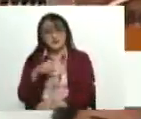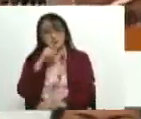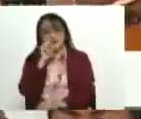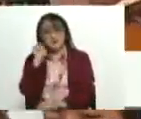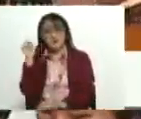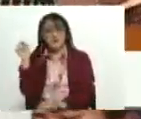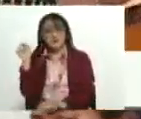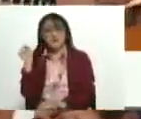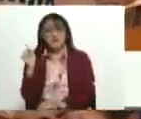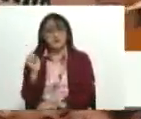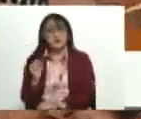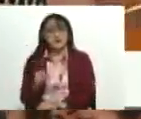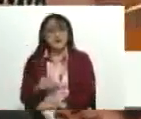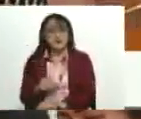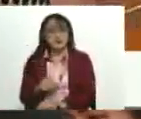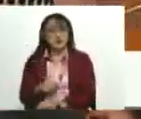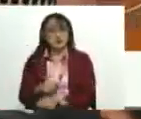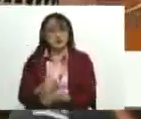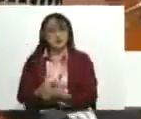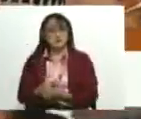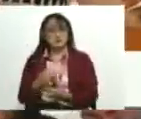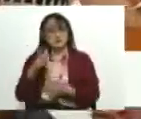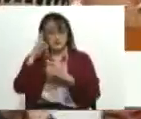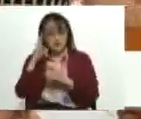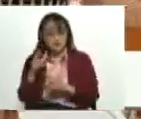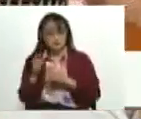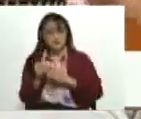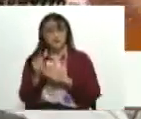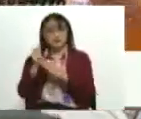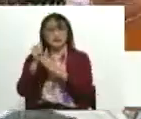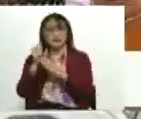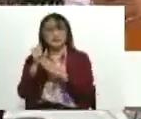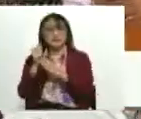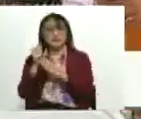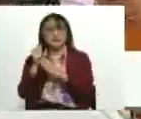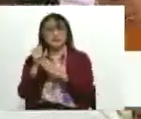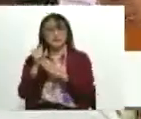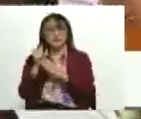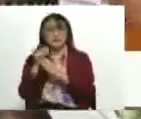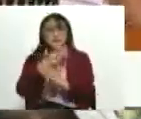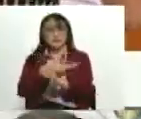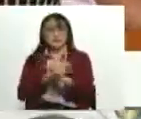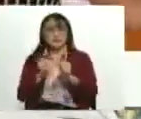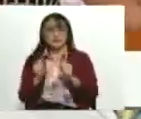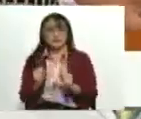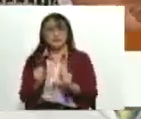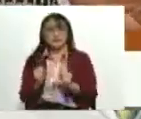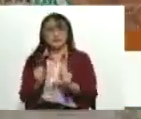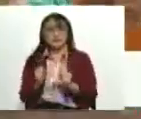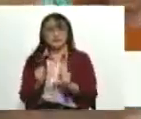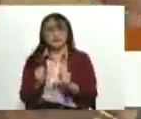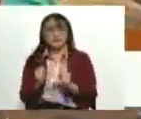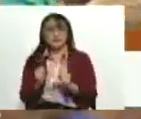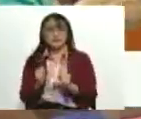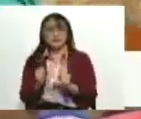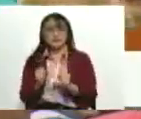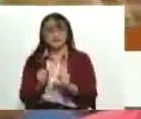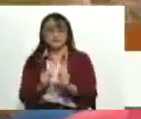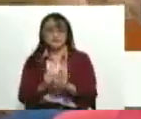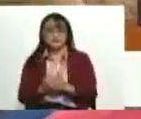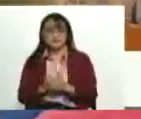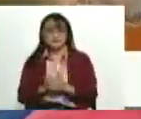Nicolás Maduro, para el cual nosotros reconocemos su liderazgo, reconocemos su fortaleza, su orientación, y sin duda